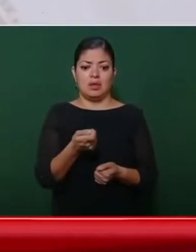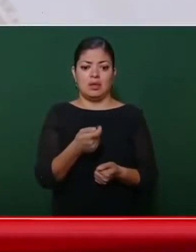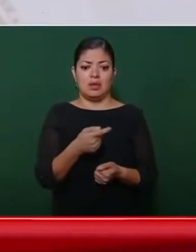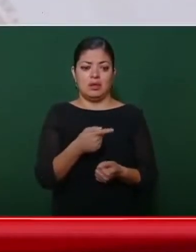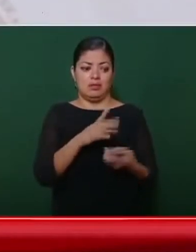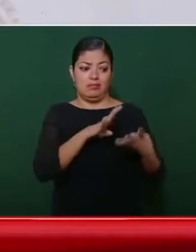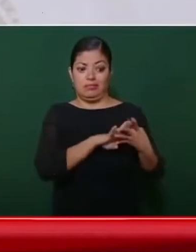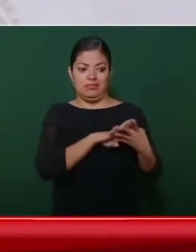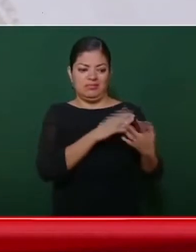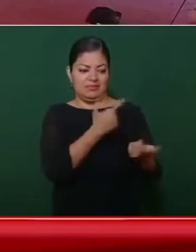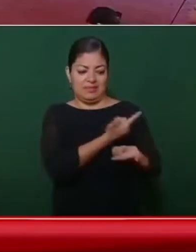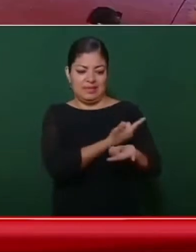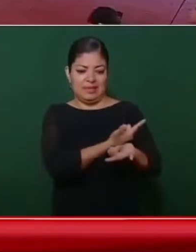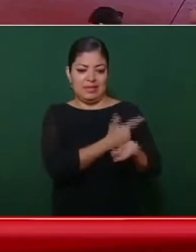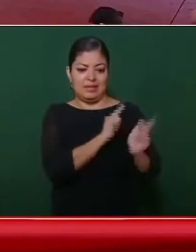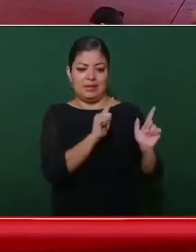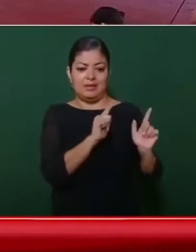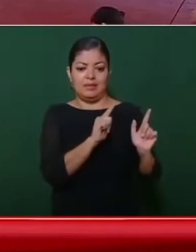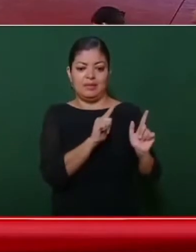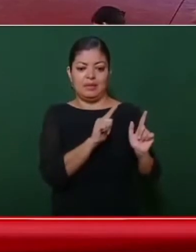a